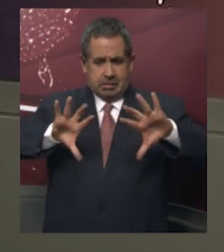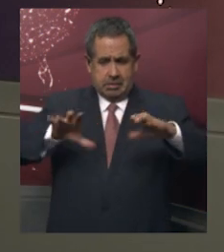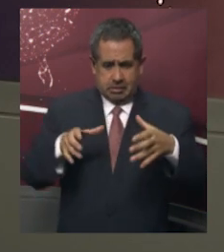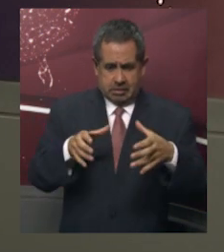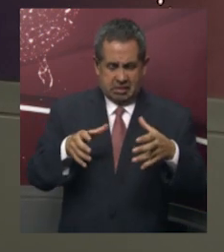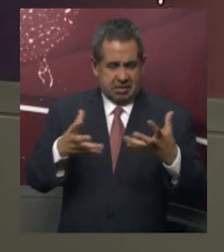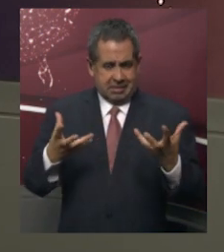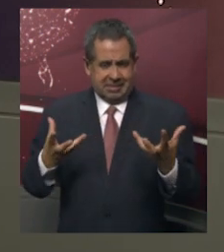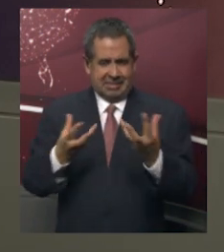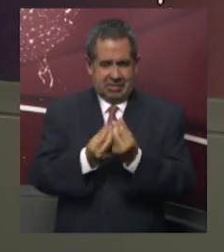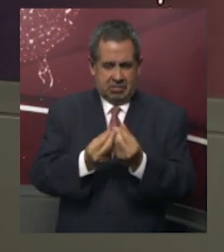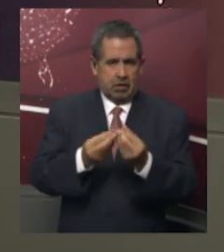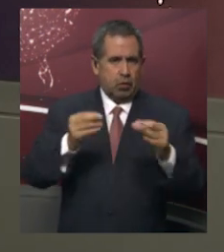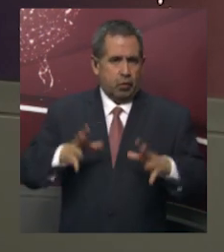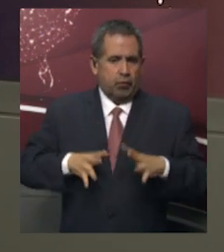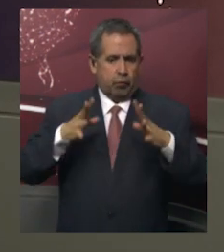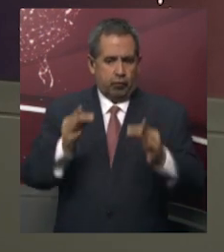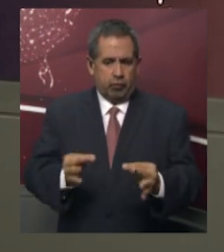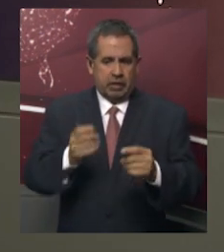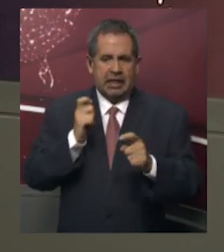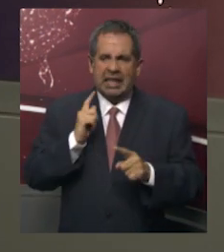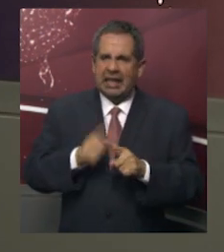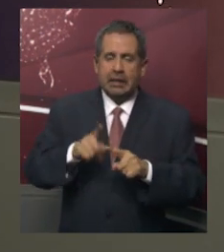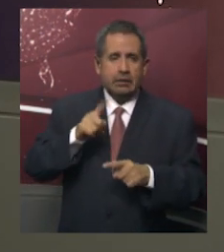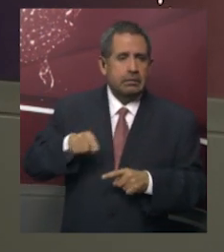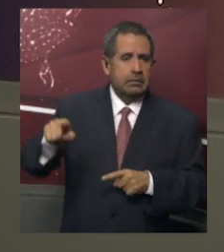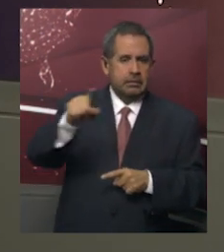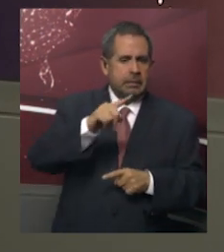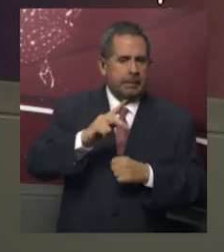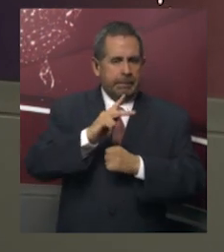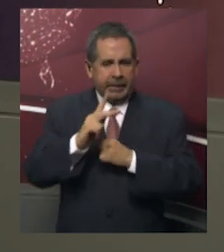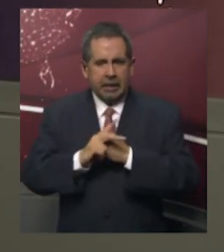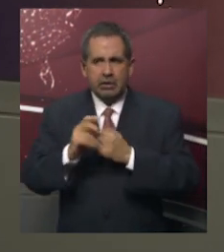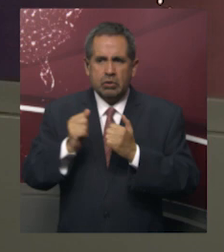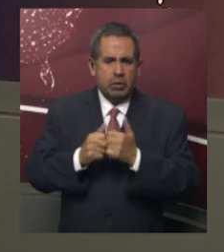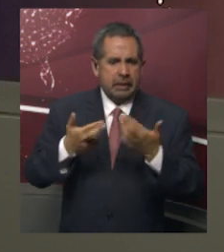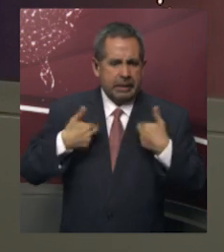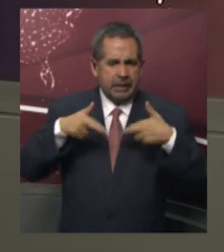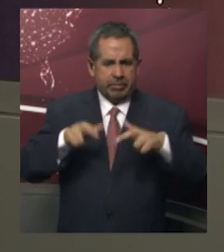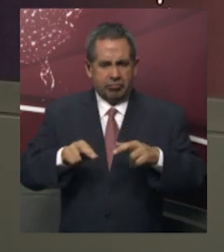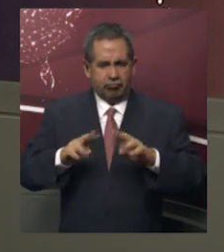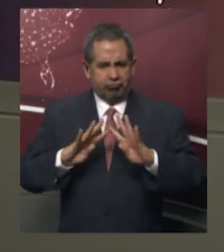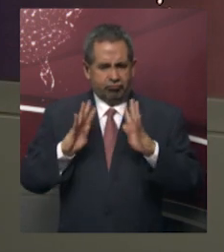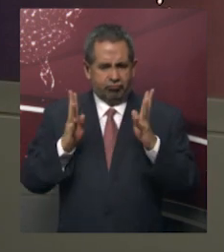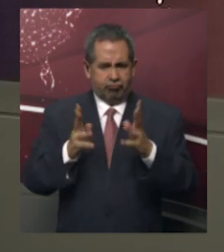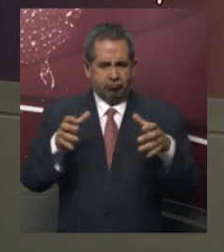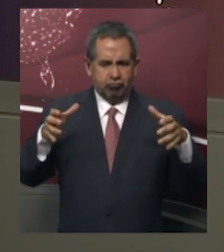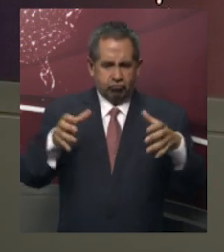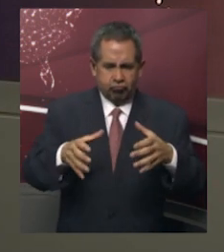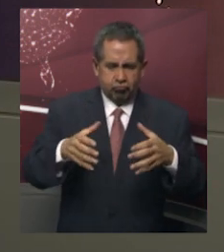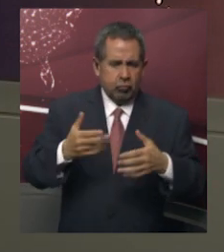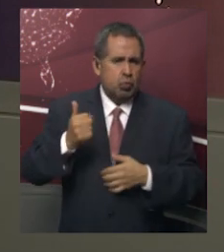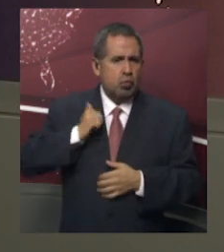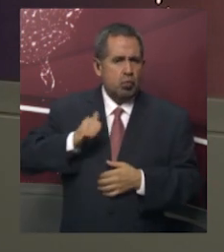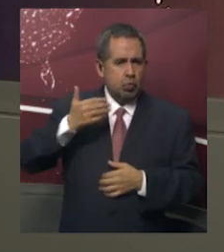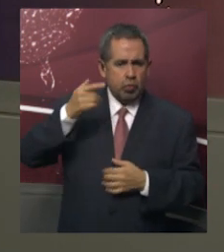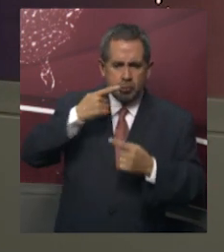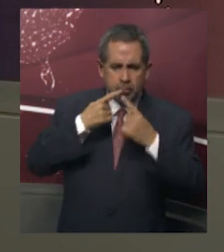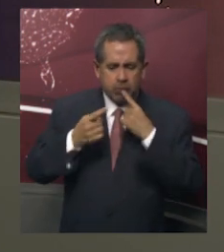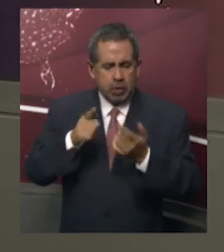la democracia representativa. El espíritu de esta organización, bueno, valoró muchas cosas en ese momento histórico